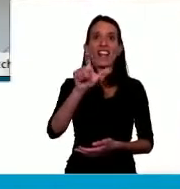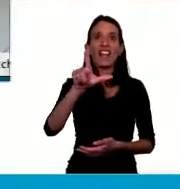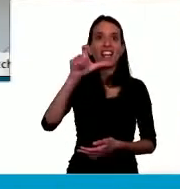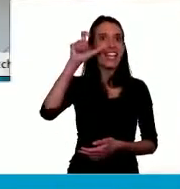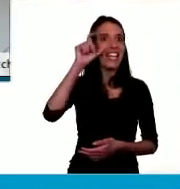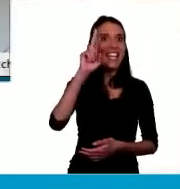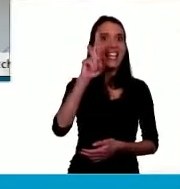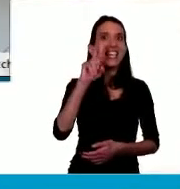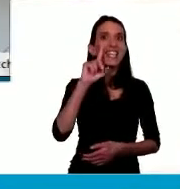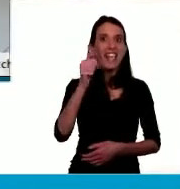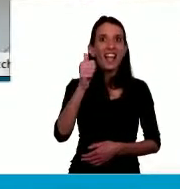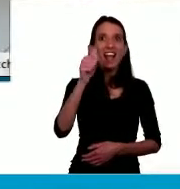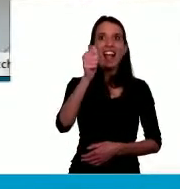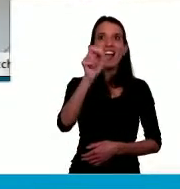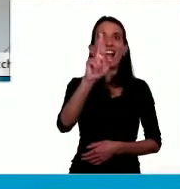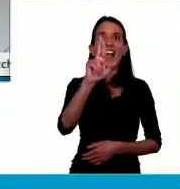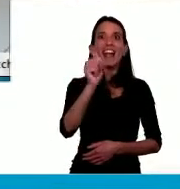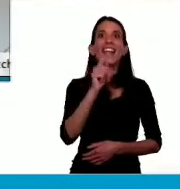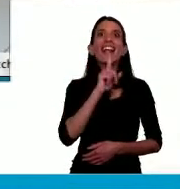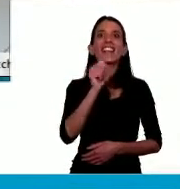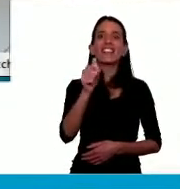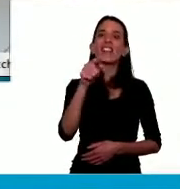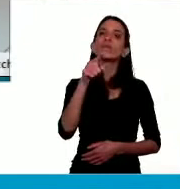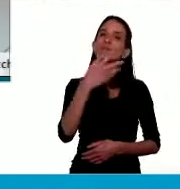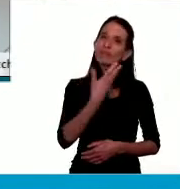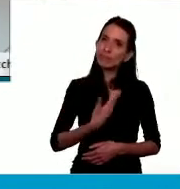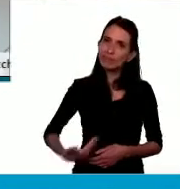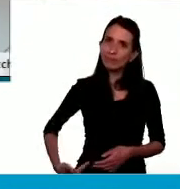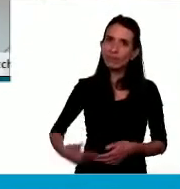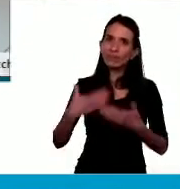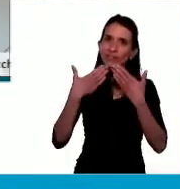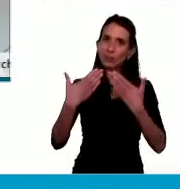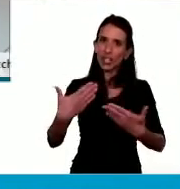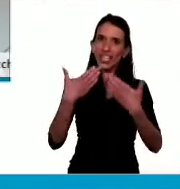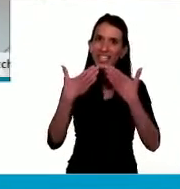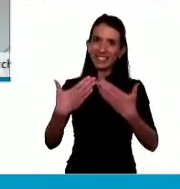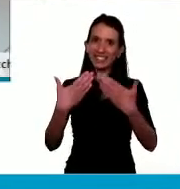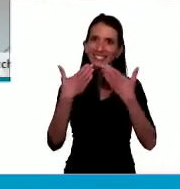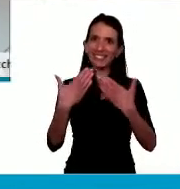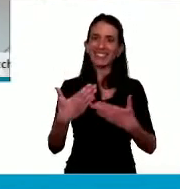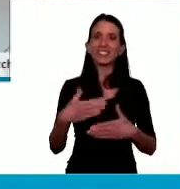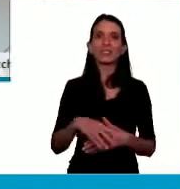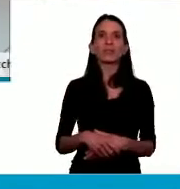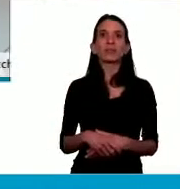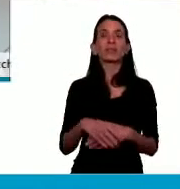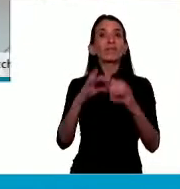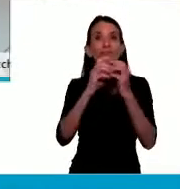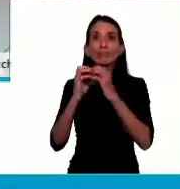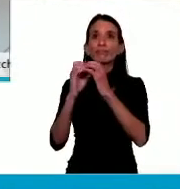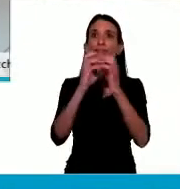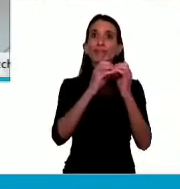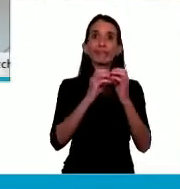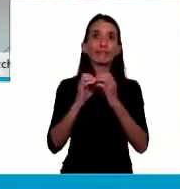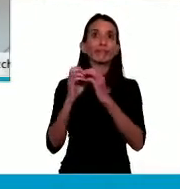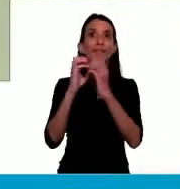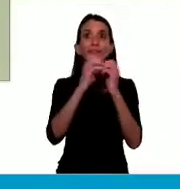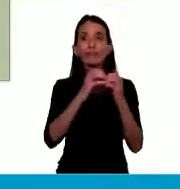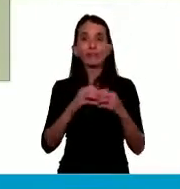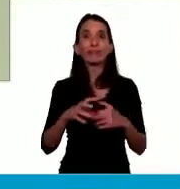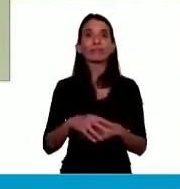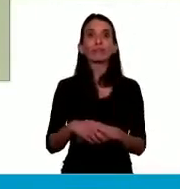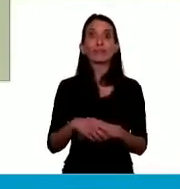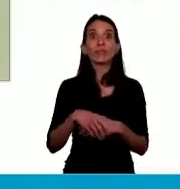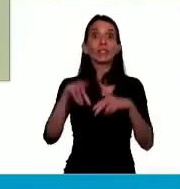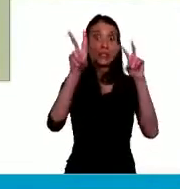Gracias, señor presidente. Primero celebro poder tener esta sesión hoy y estar debatiendo estos